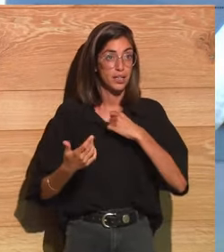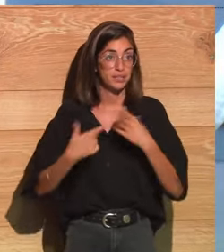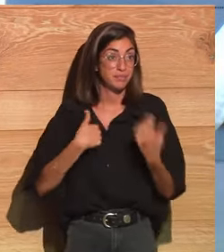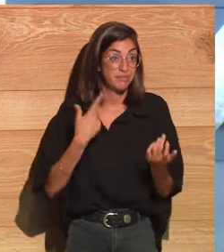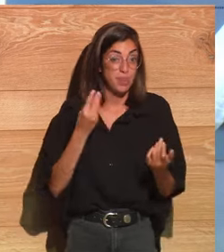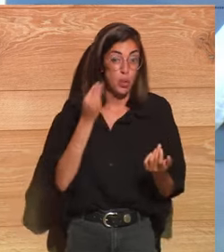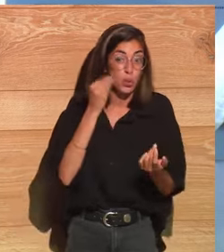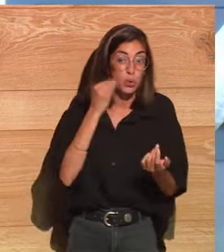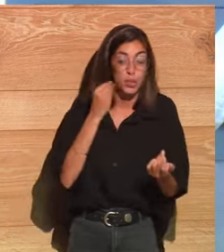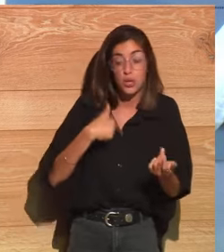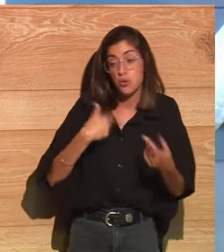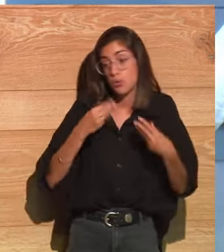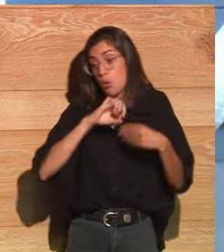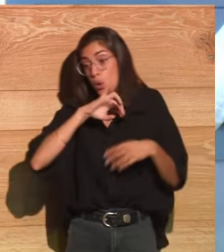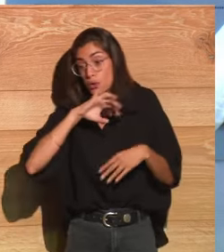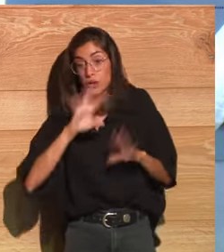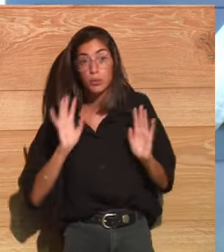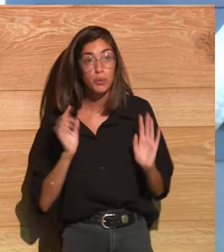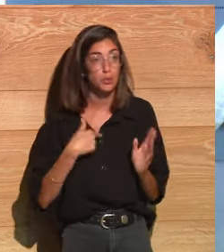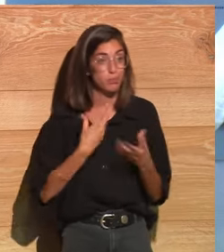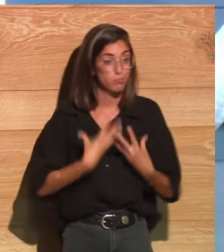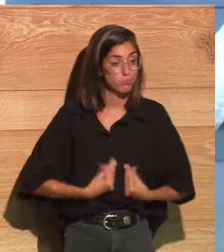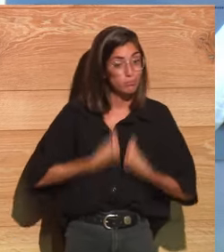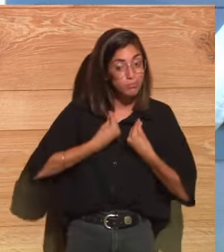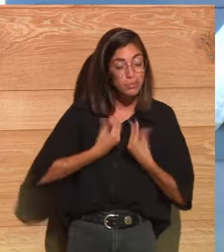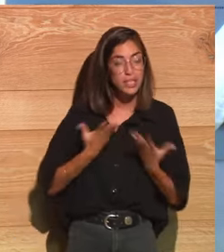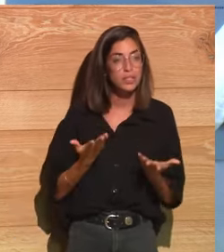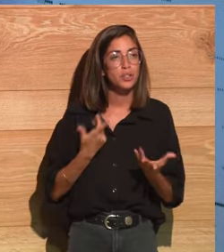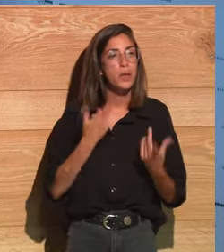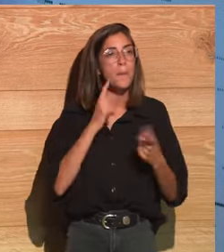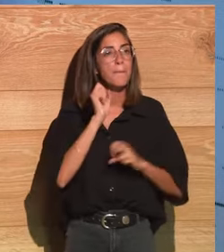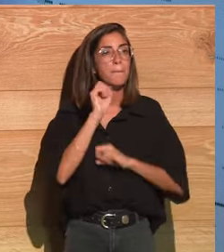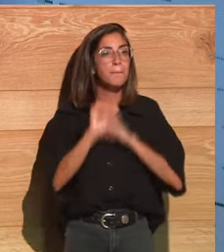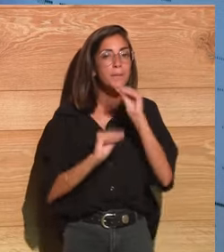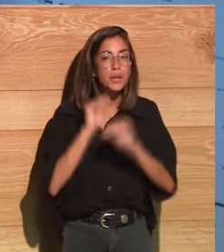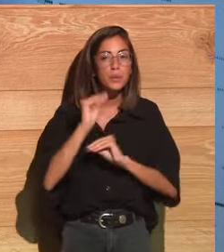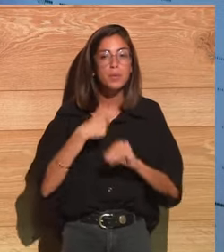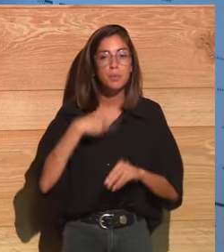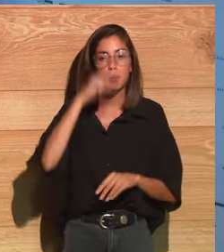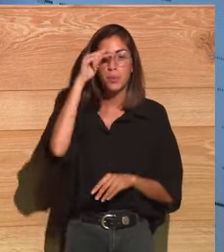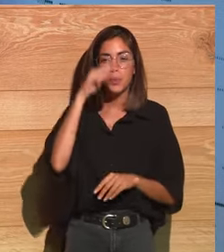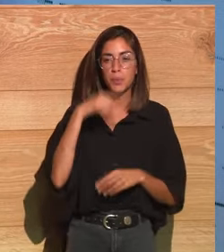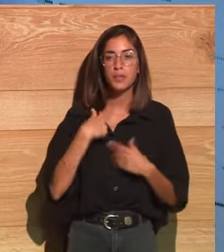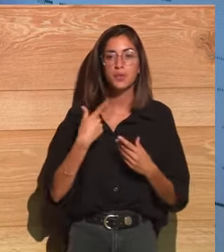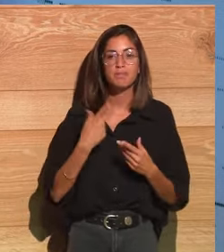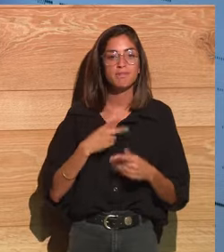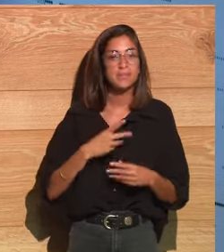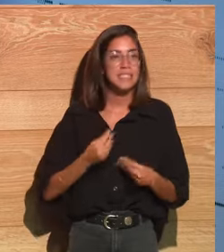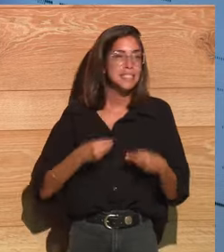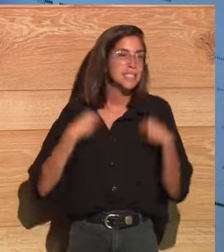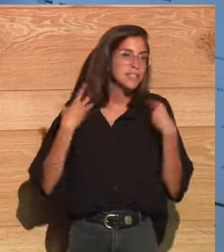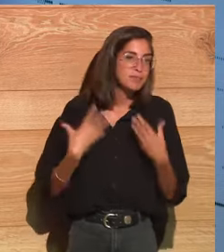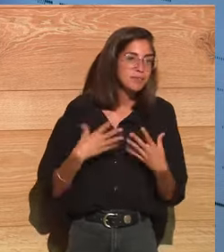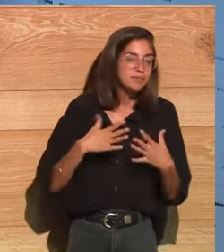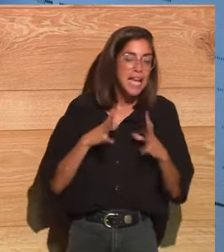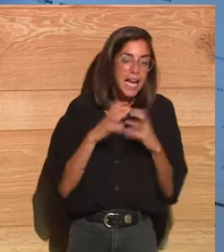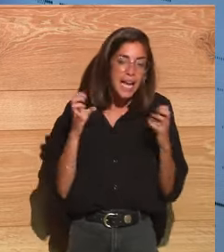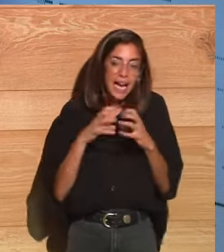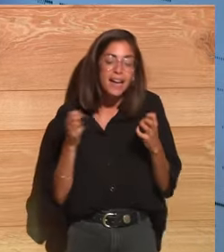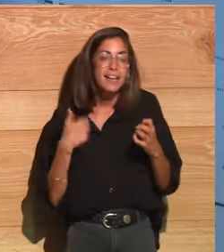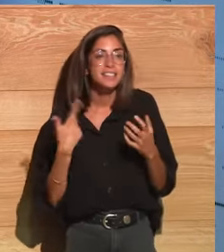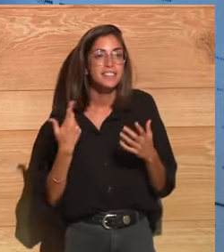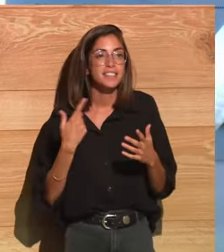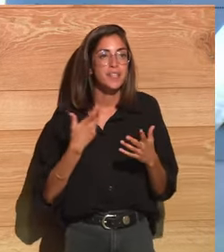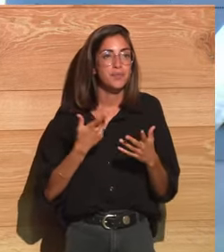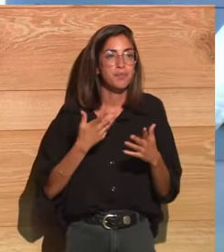estar contento y estoy angustiado. Pues esas preguntas que a mí me preocupaban, me hacía ilusión poder ahondar en ellas y compartirlo con el mayor